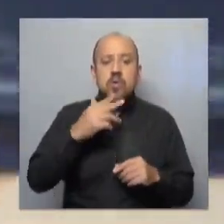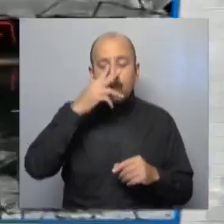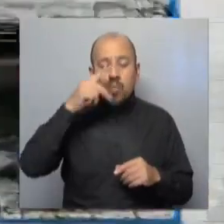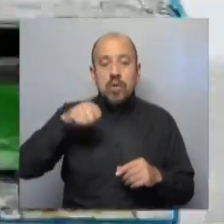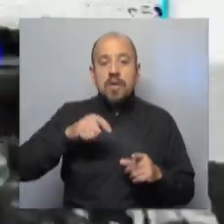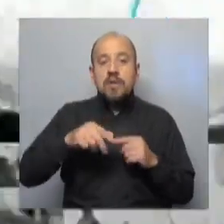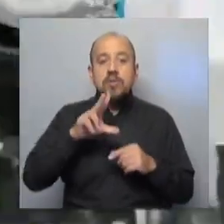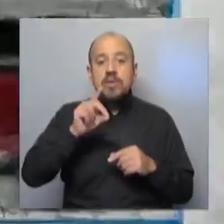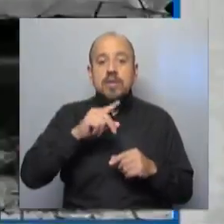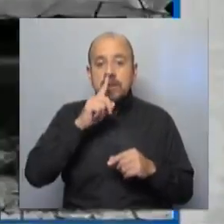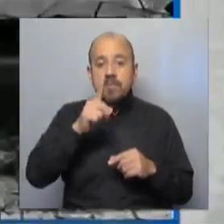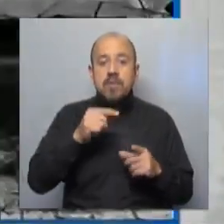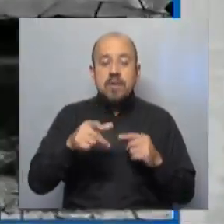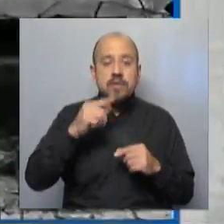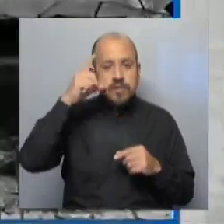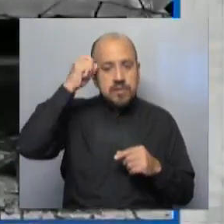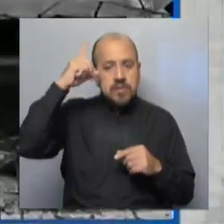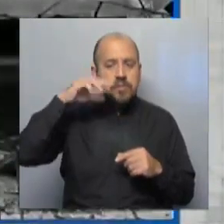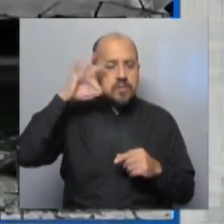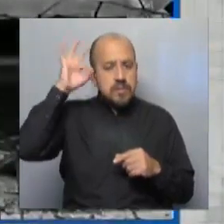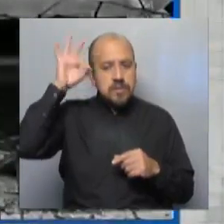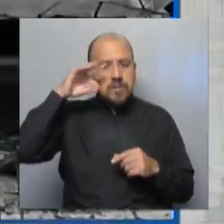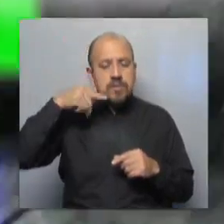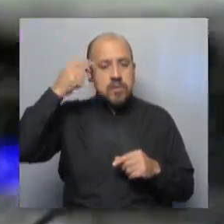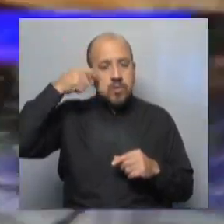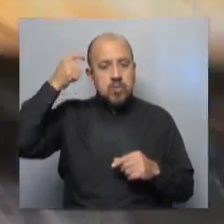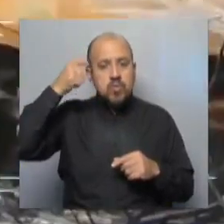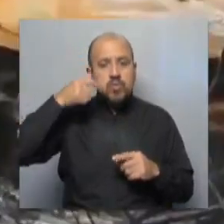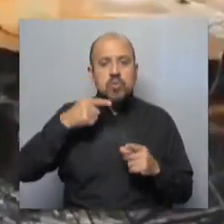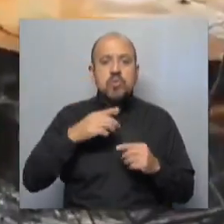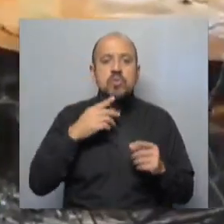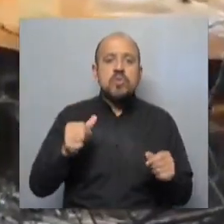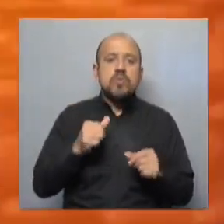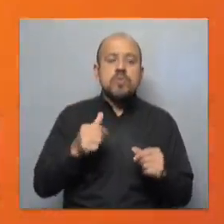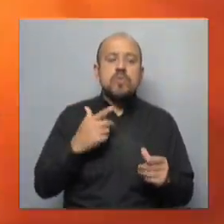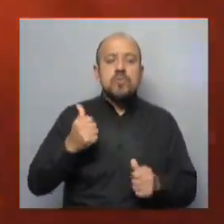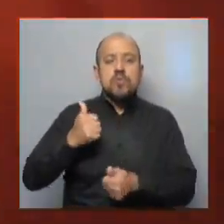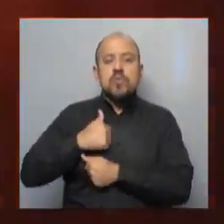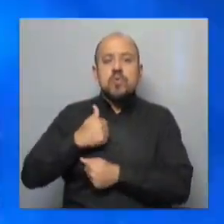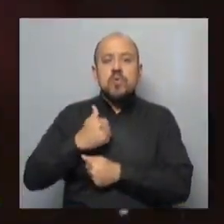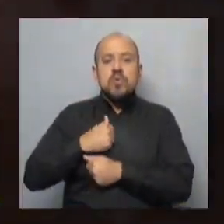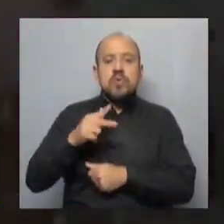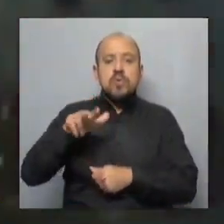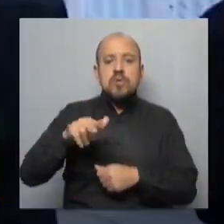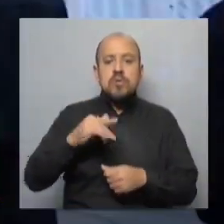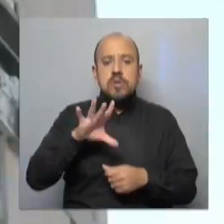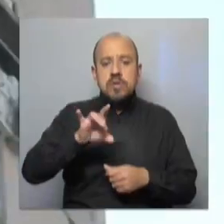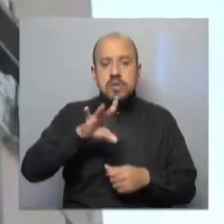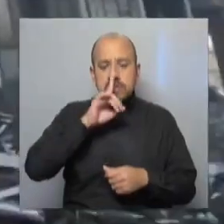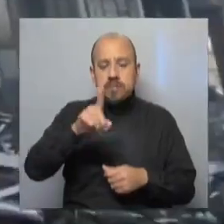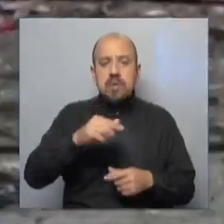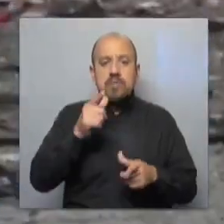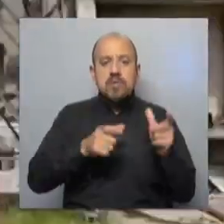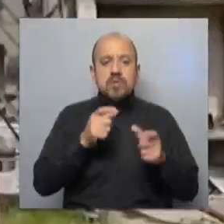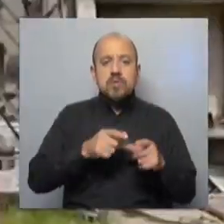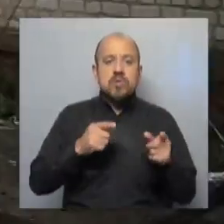mientras que la inteligencia británica señala que los rusos habrían perdido tantos soldados en tres meses unos 15.000 hombres como el